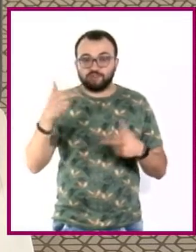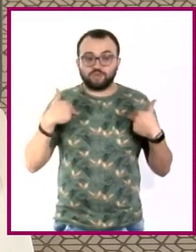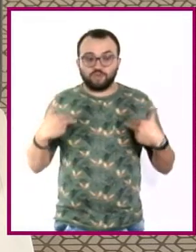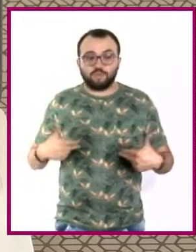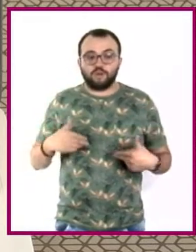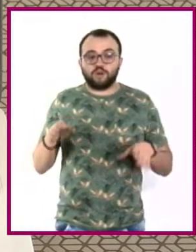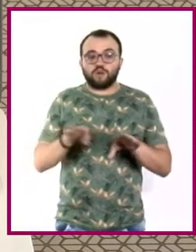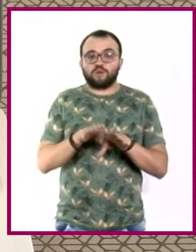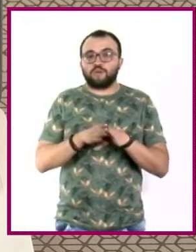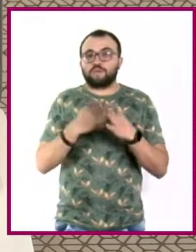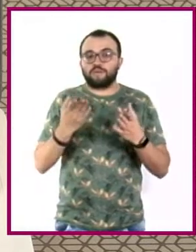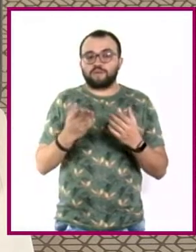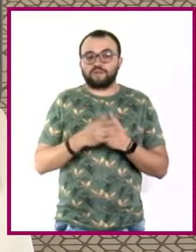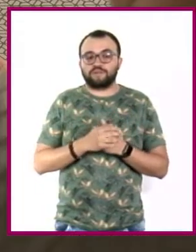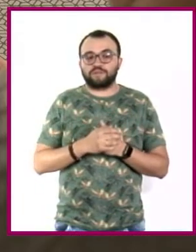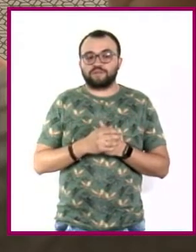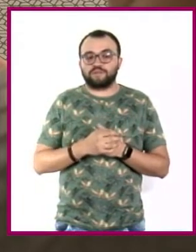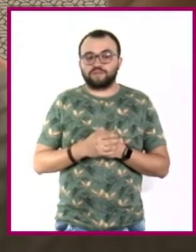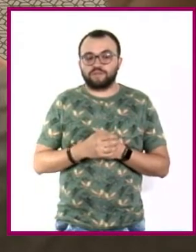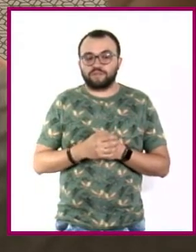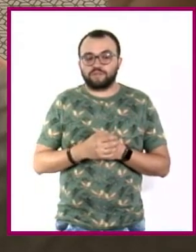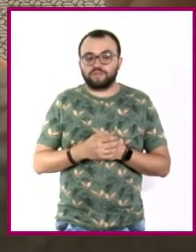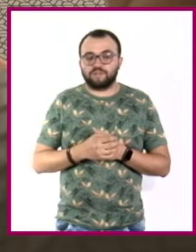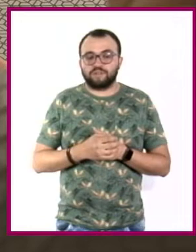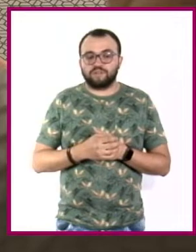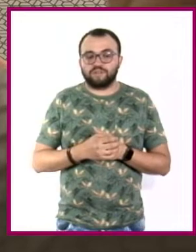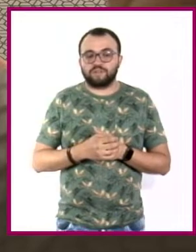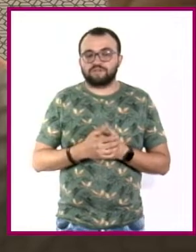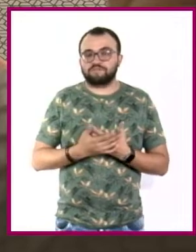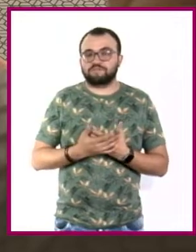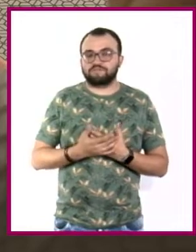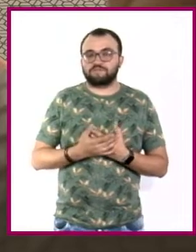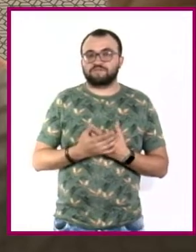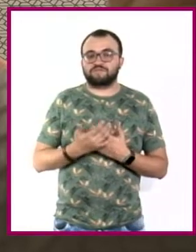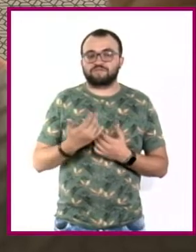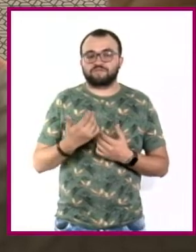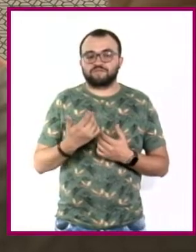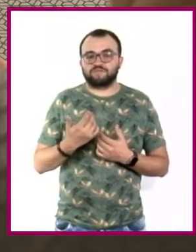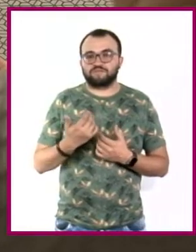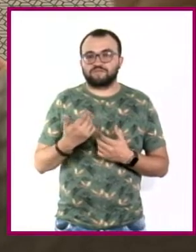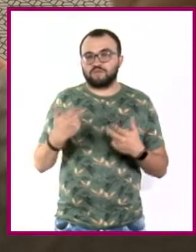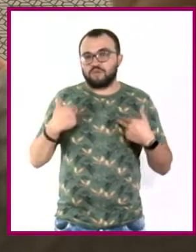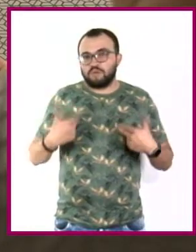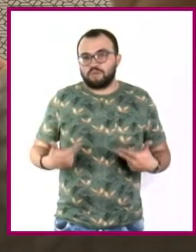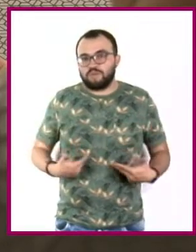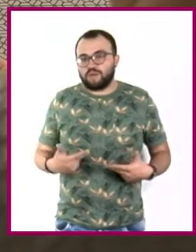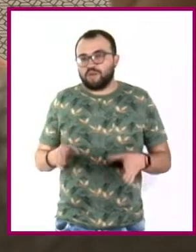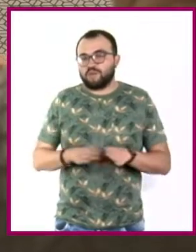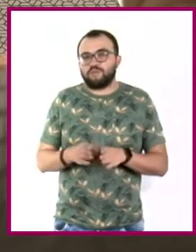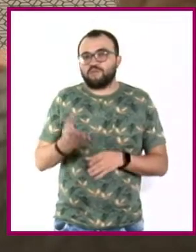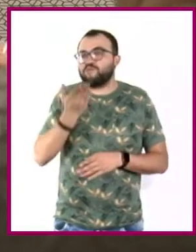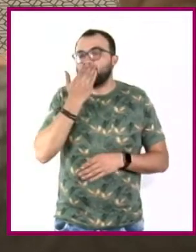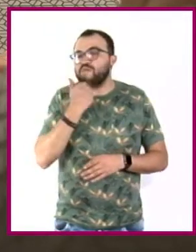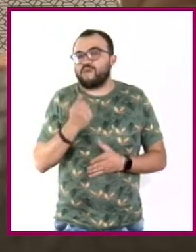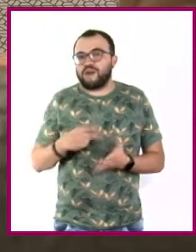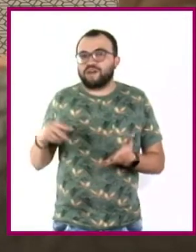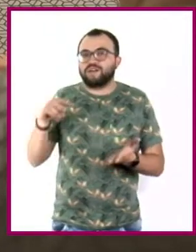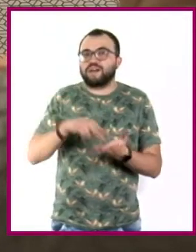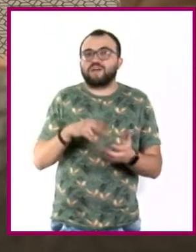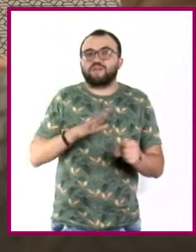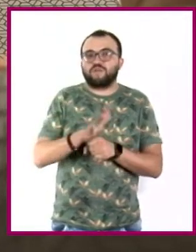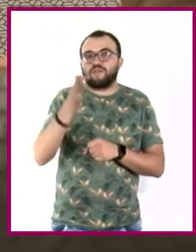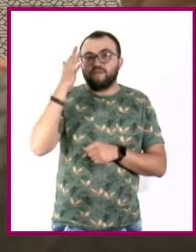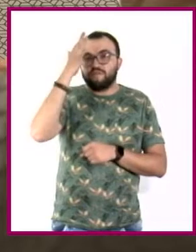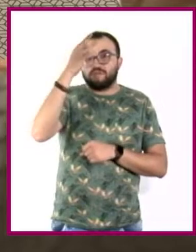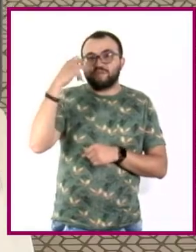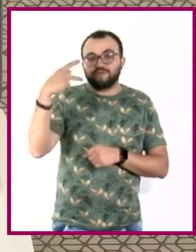simples parámetros o como simples criaturas que no tienen, digamos, decisión en su futuro,